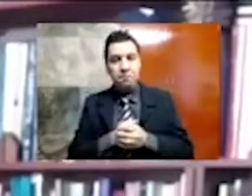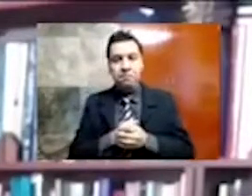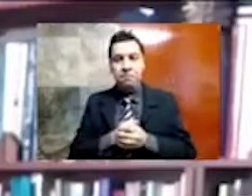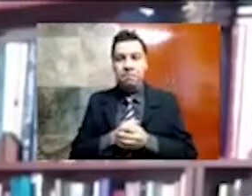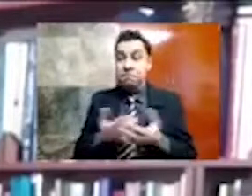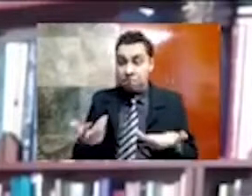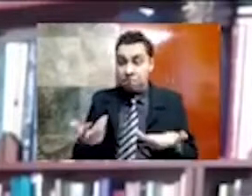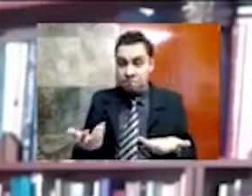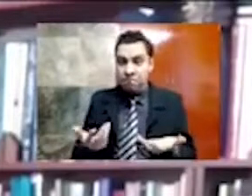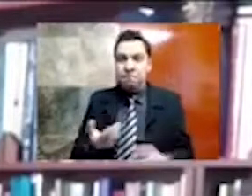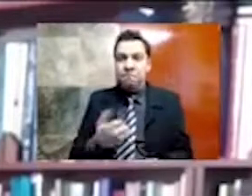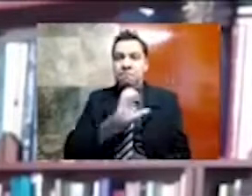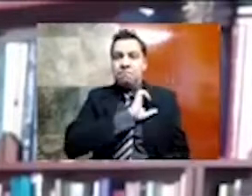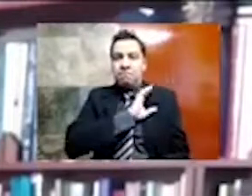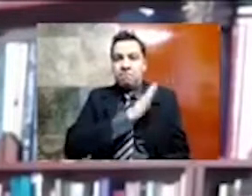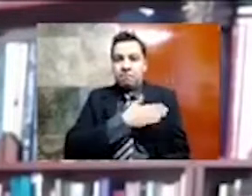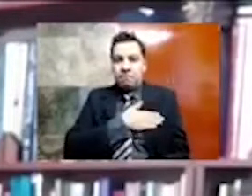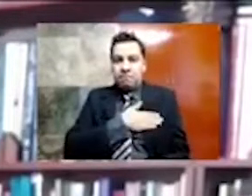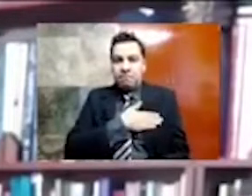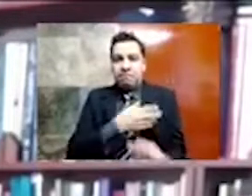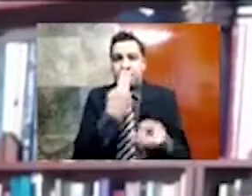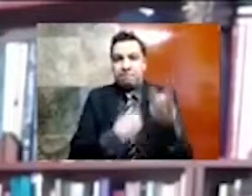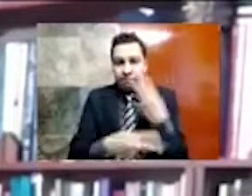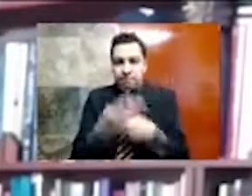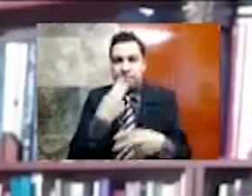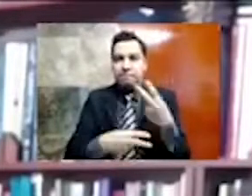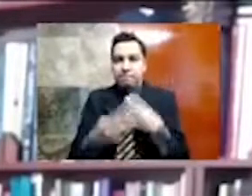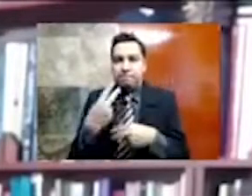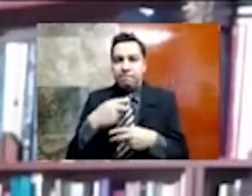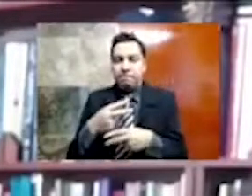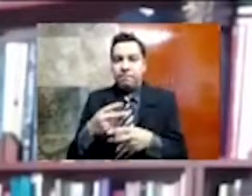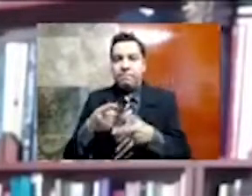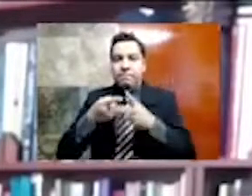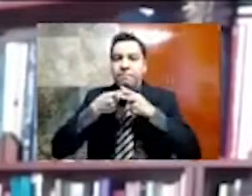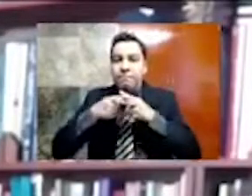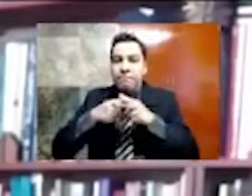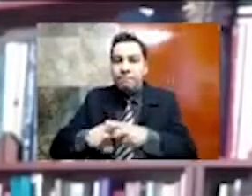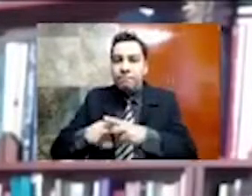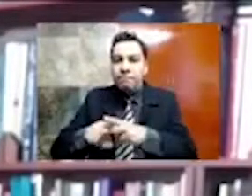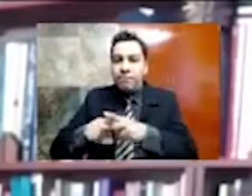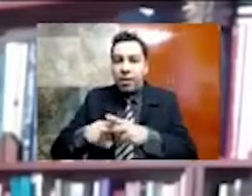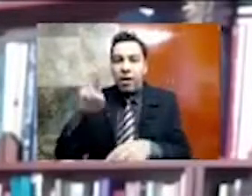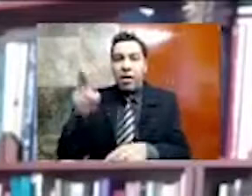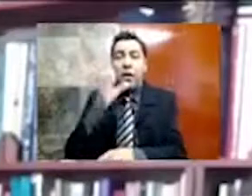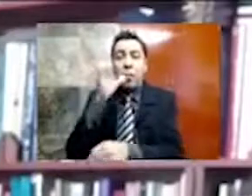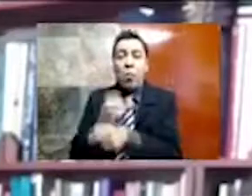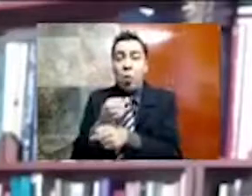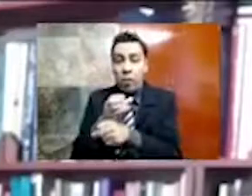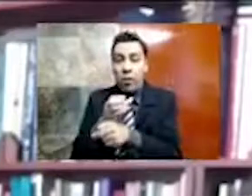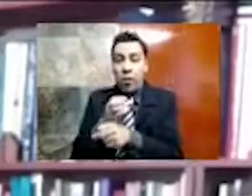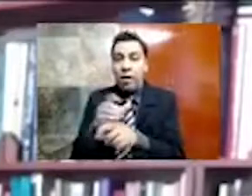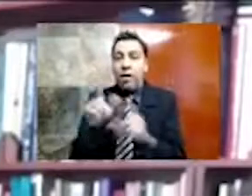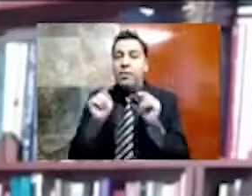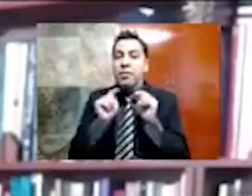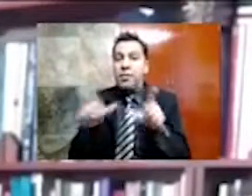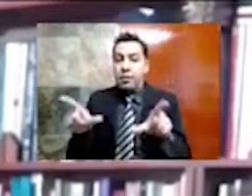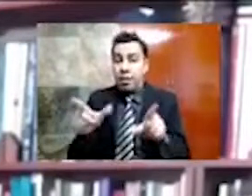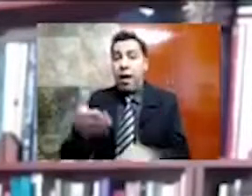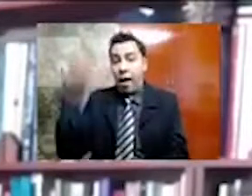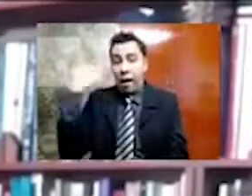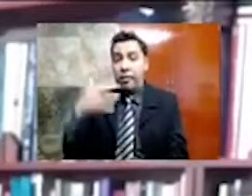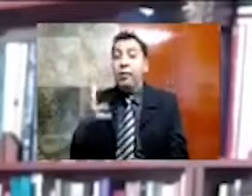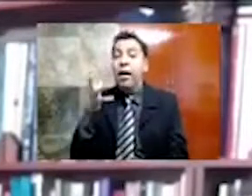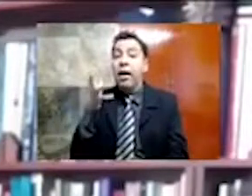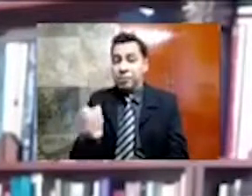de los españoles la gran república de Tlaxcala, como le decimos, la confederación tlaxcalteca, como yo creo que sería